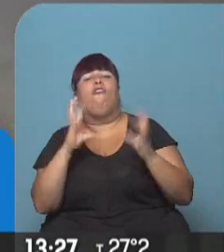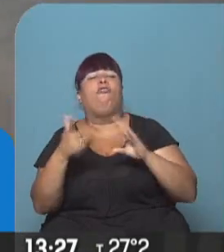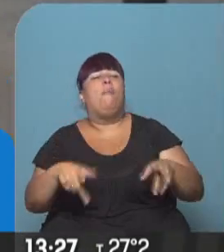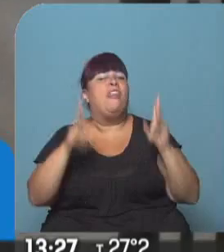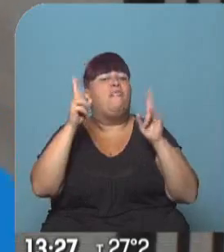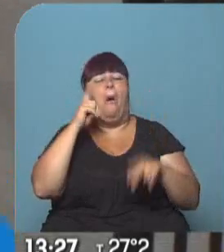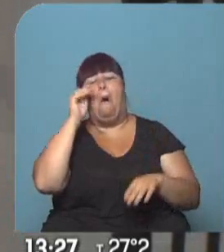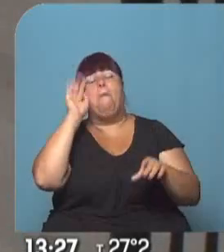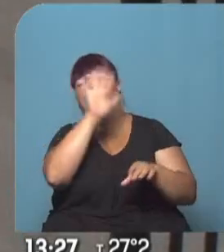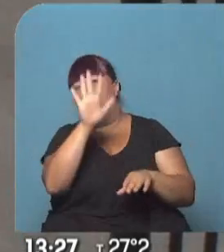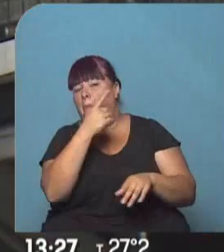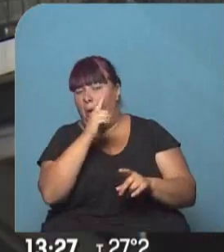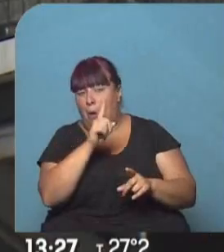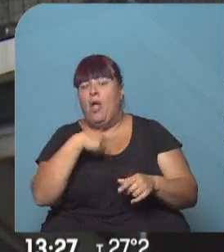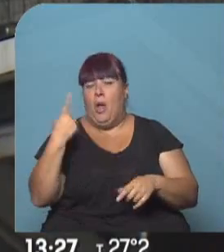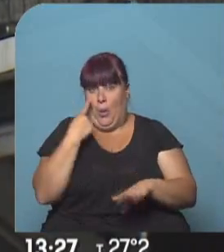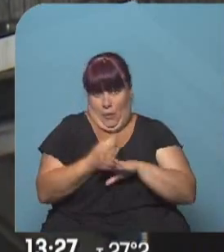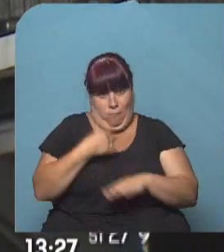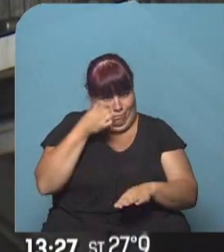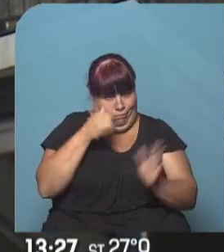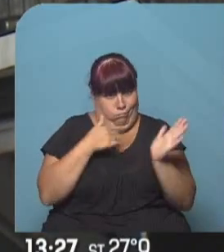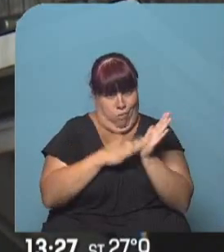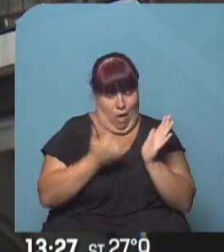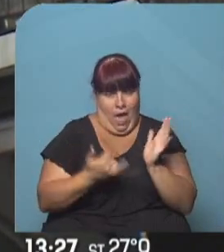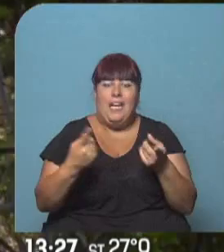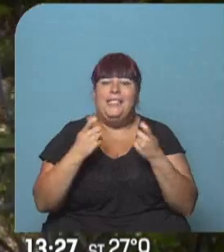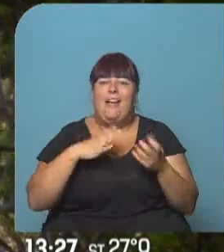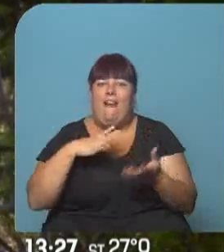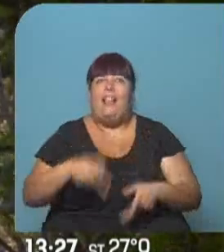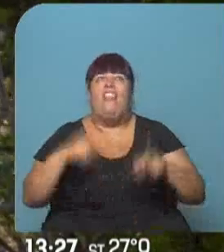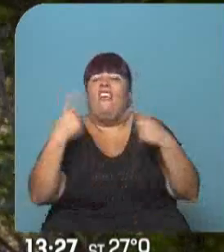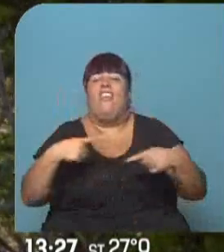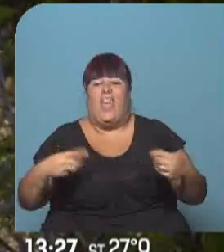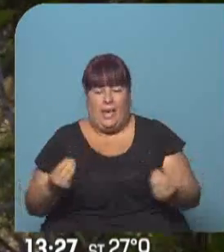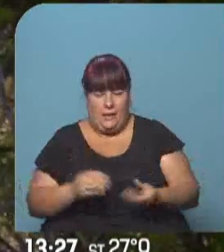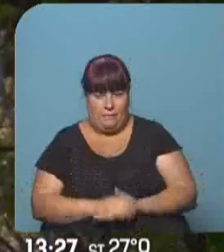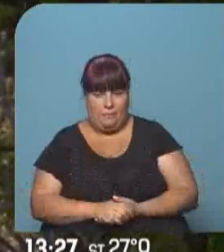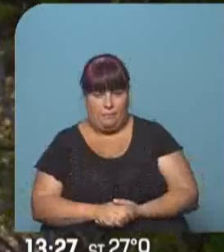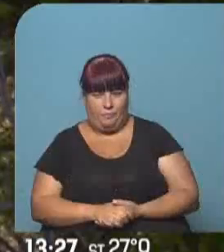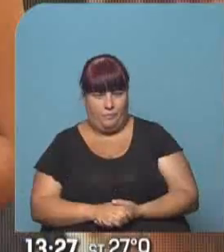condiciones está el edificio, porque los que habitamos somos nosotros, qué es lo que necesita el edificio.